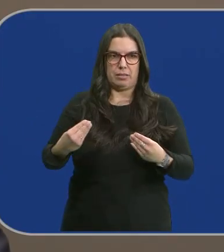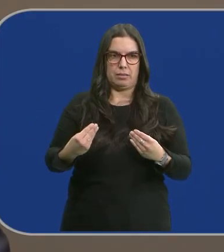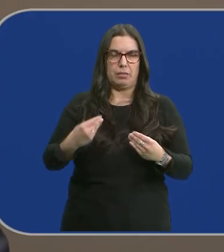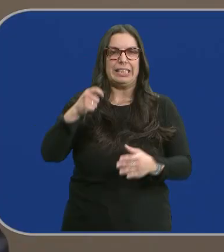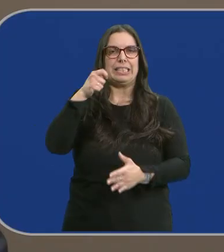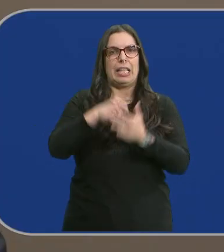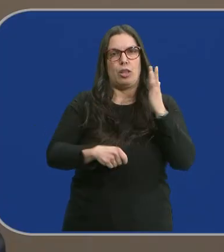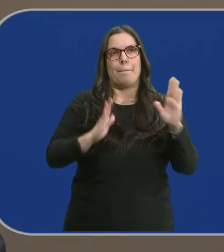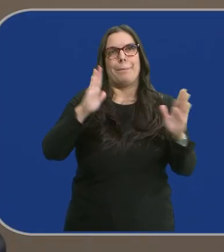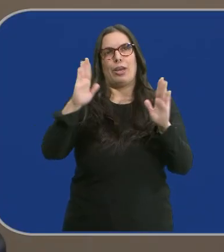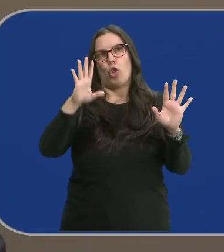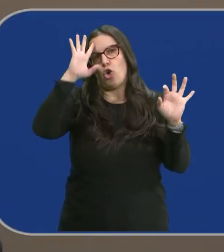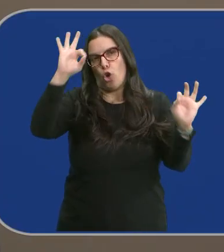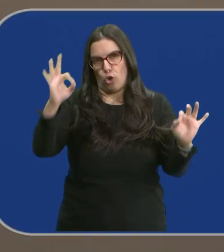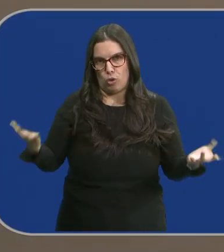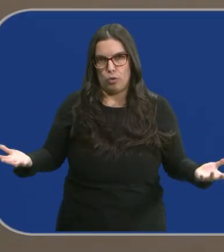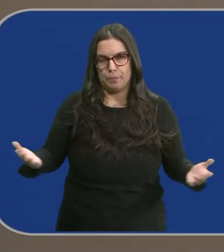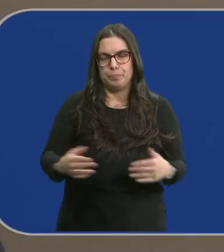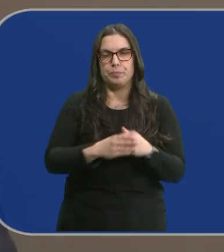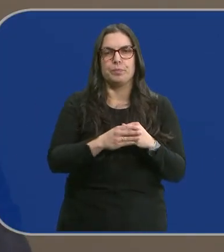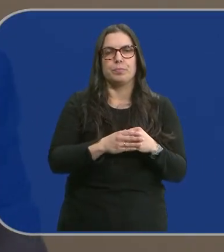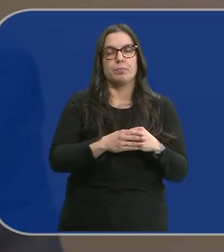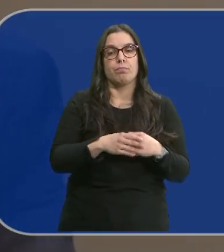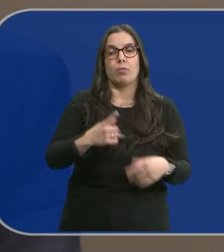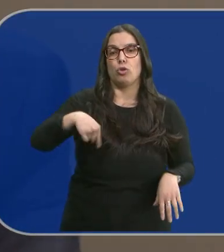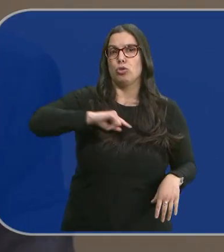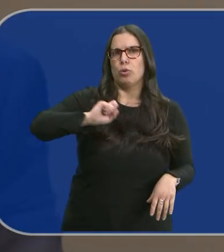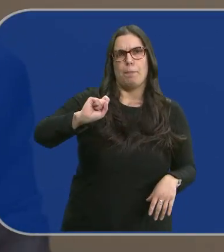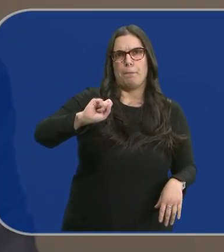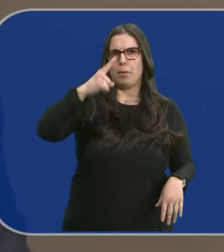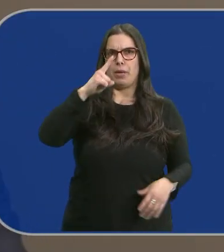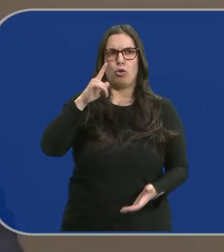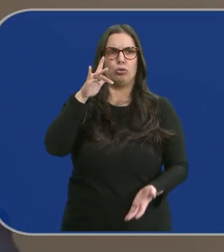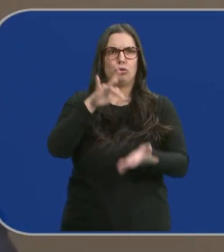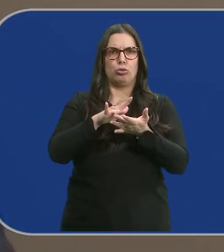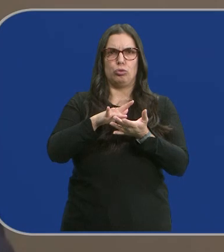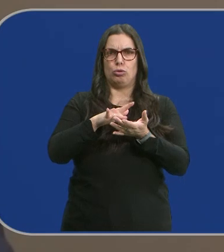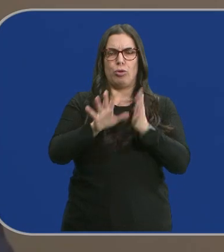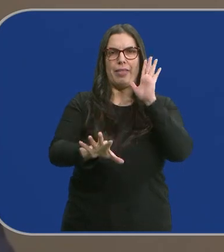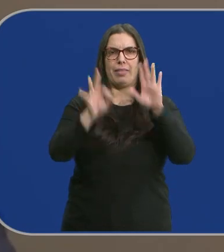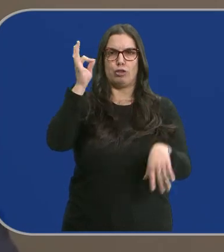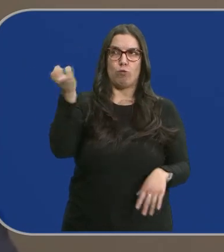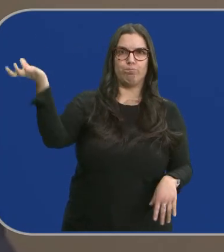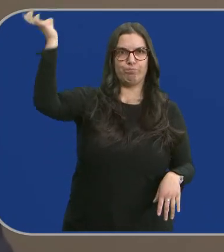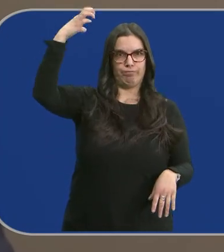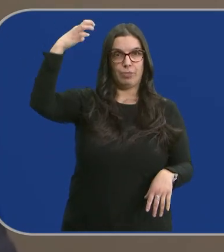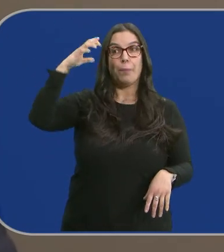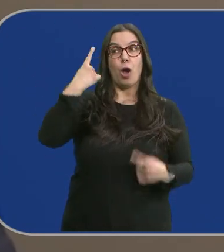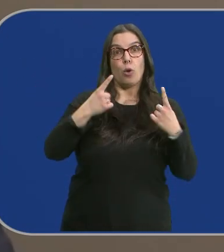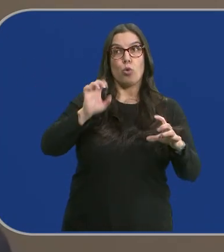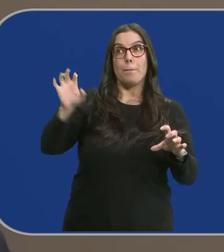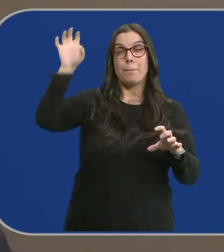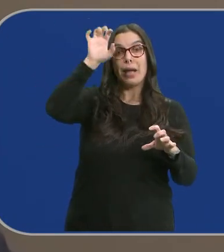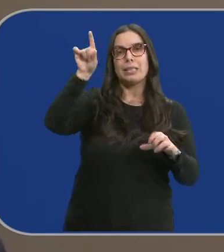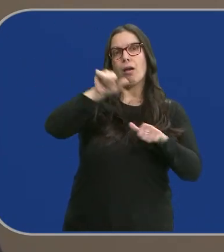durante un periodo razonable de tiempo. Hemos sido los primeros en implantar esta medida, pero algunos países europeos